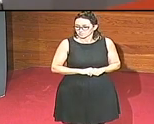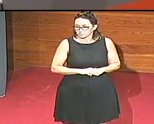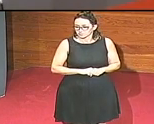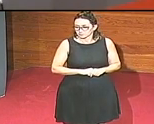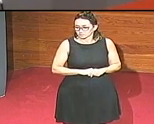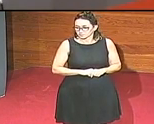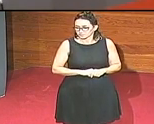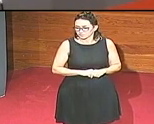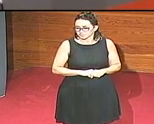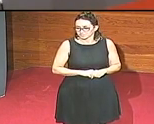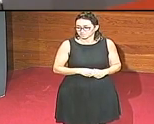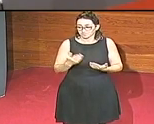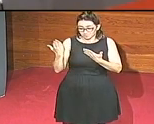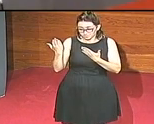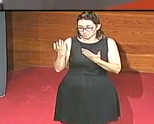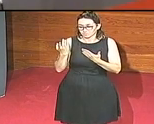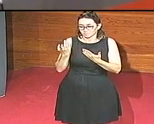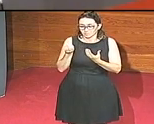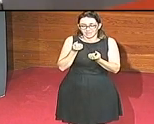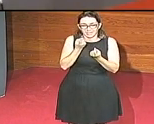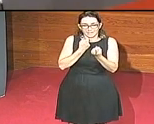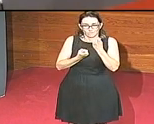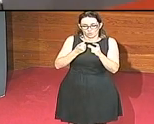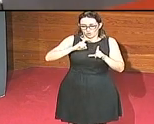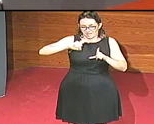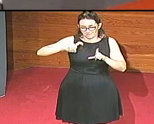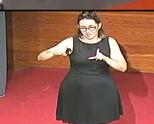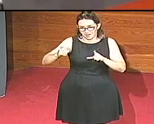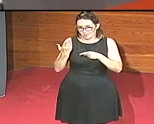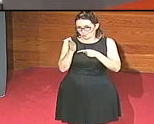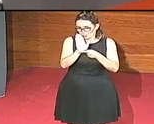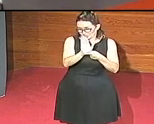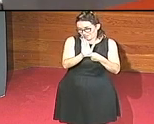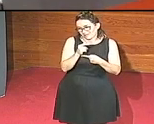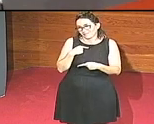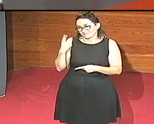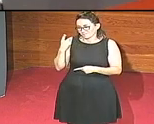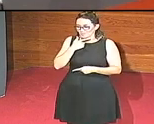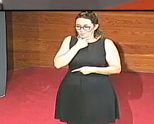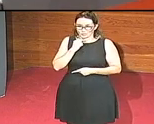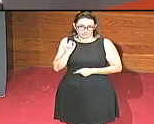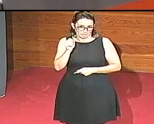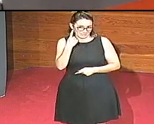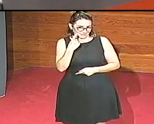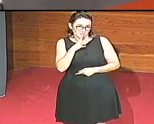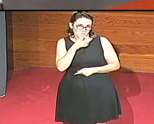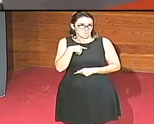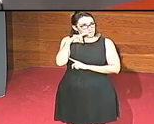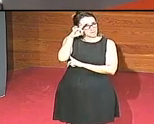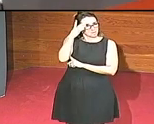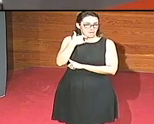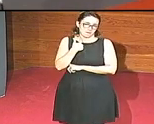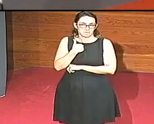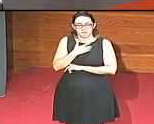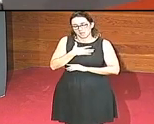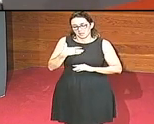y luego está la propuesta de infografía que estos son obviamente los mejor los que más me gustan claro porque tú decides qué gráfico quieres hacer y decides